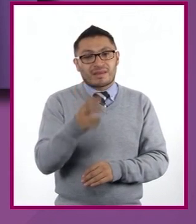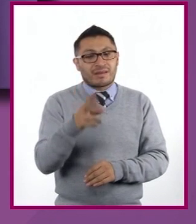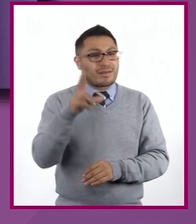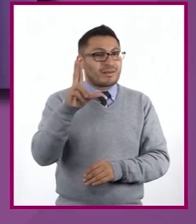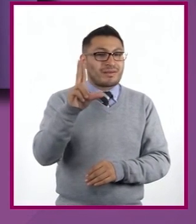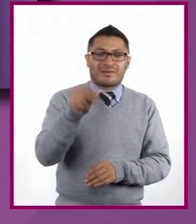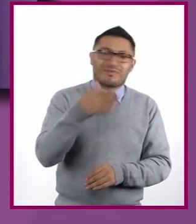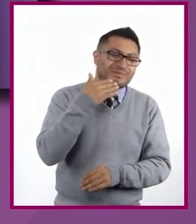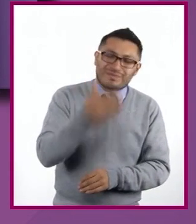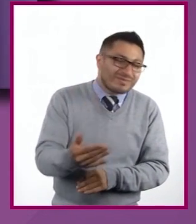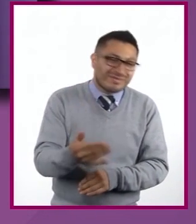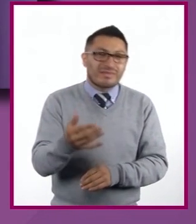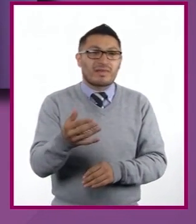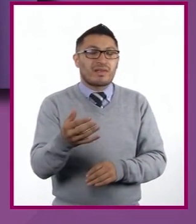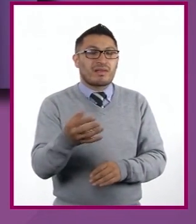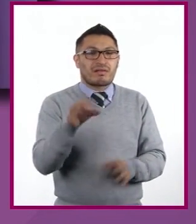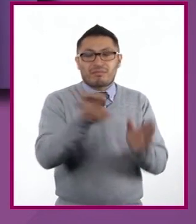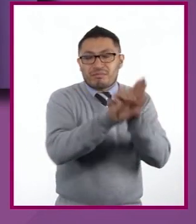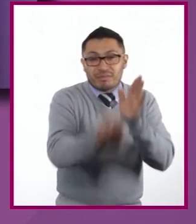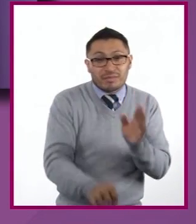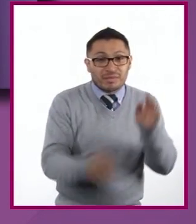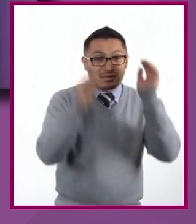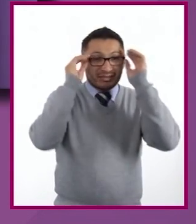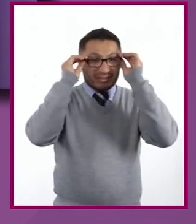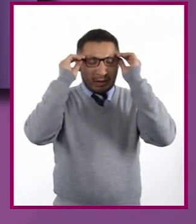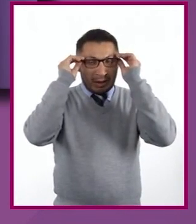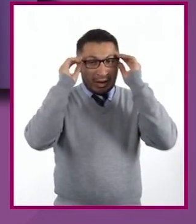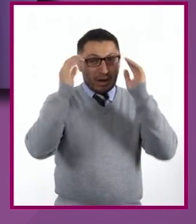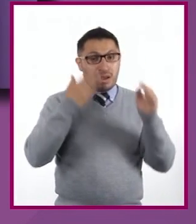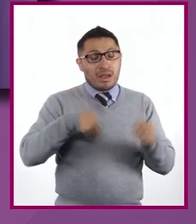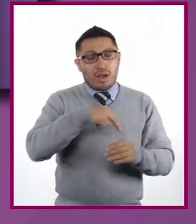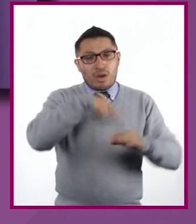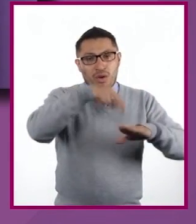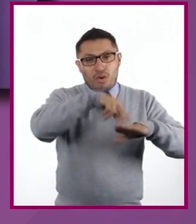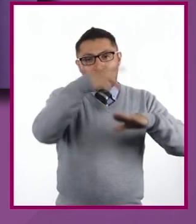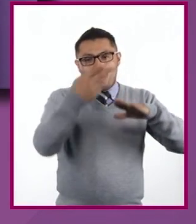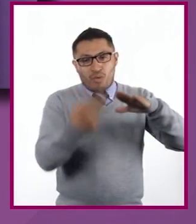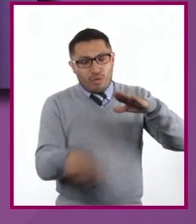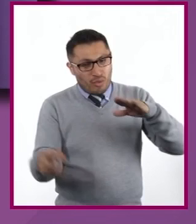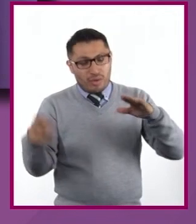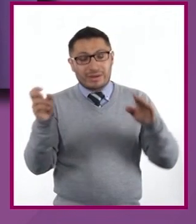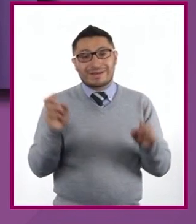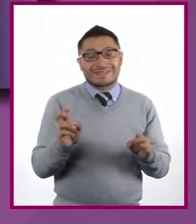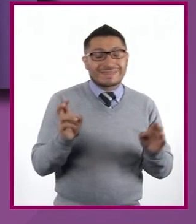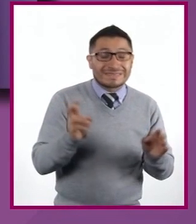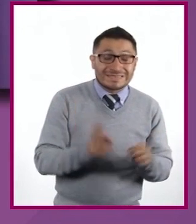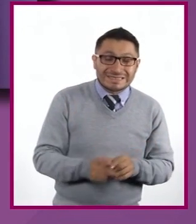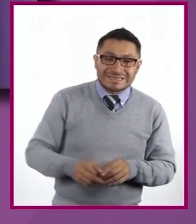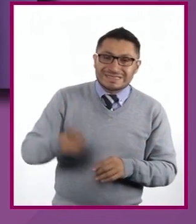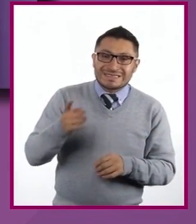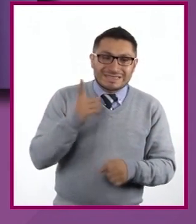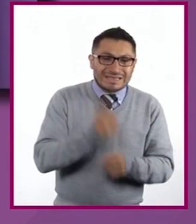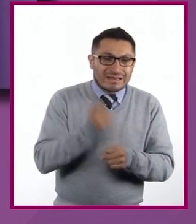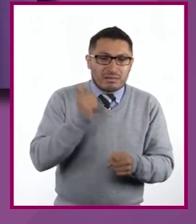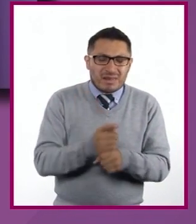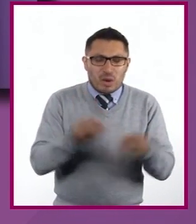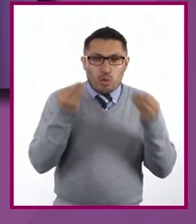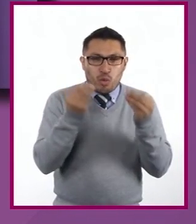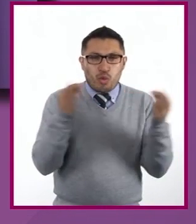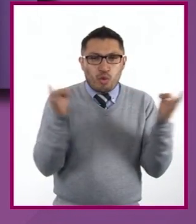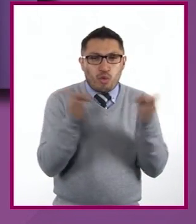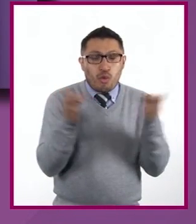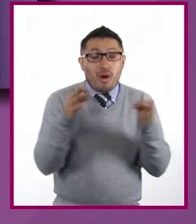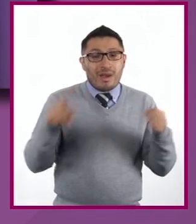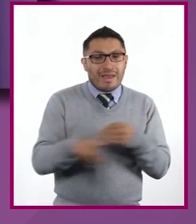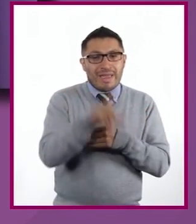resulta muy agradable. Por ejemplo, cuando nos aventamos a un alberca estando secos, al principio sentimos mucho frío,